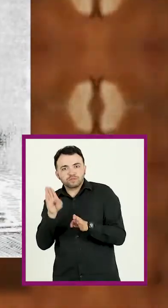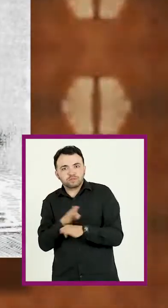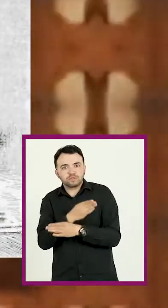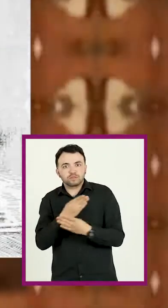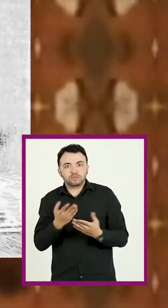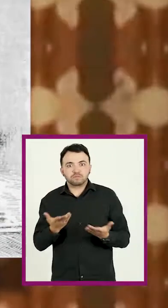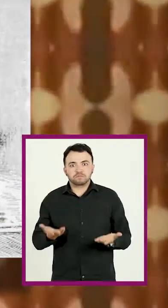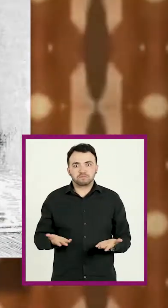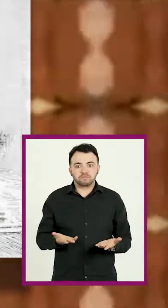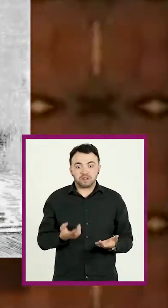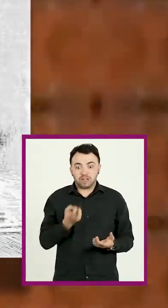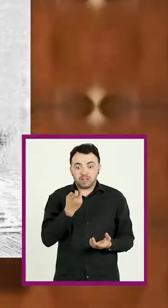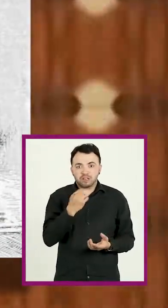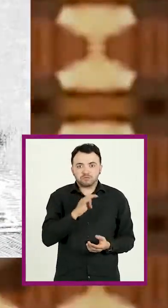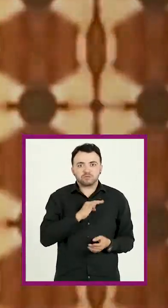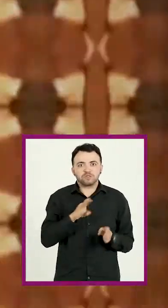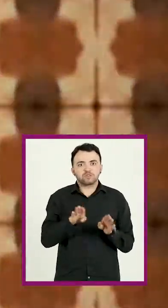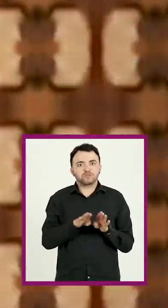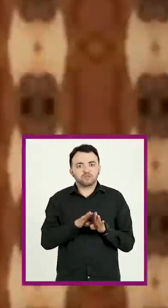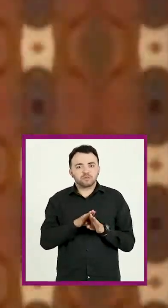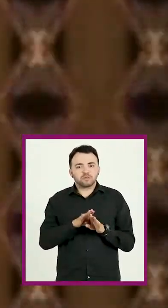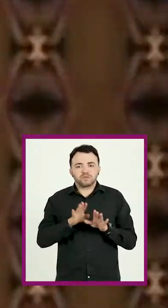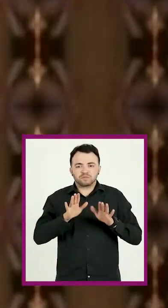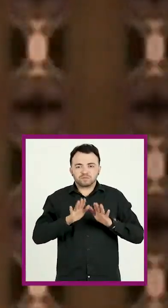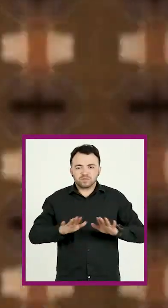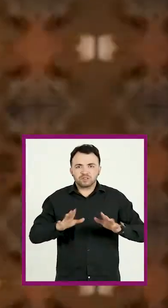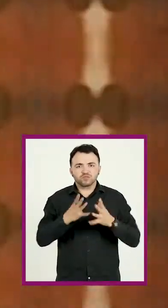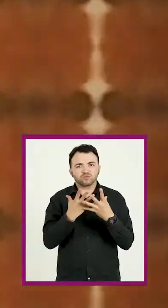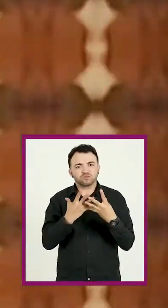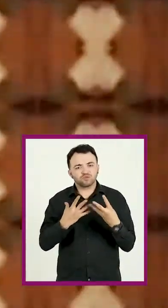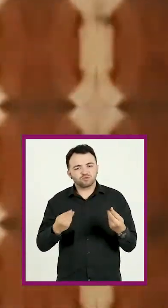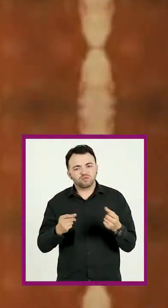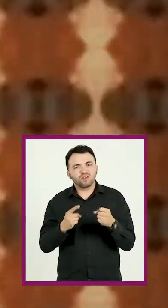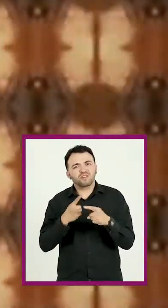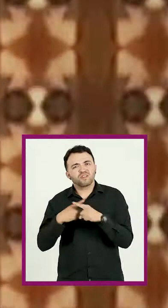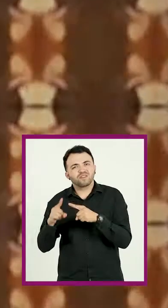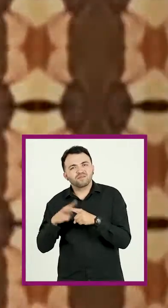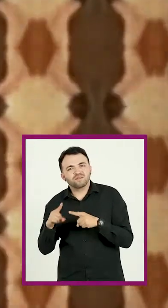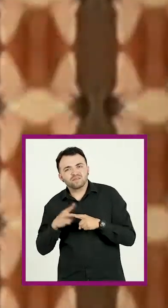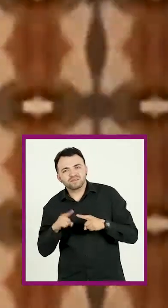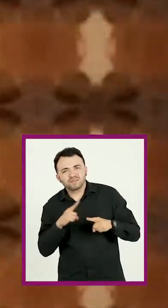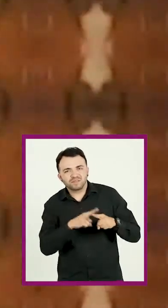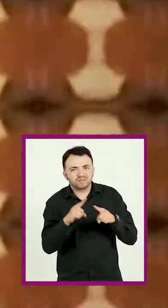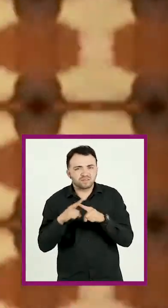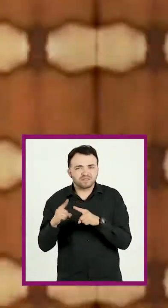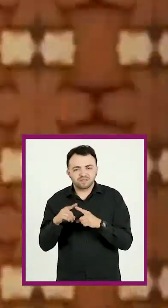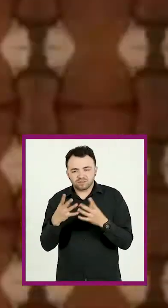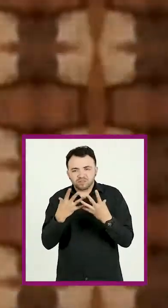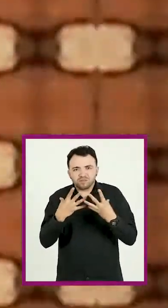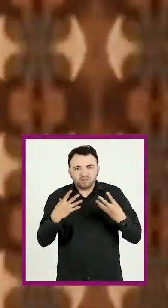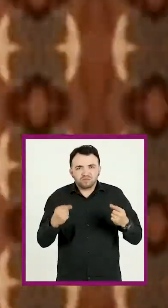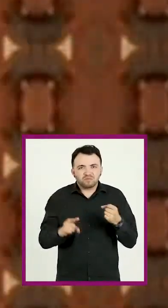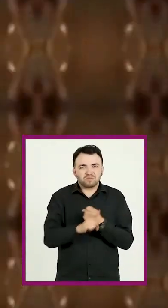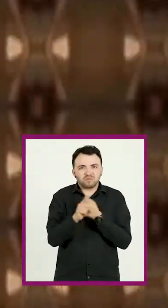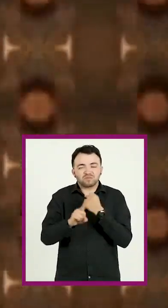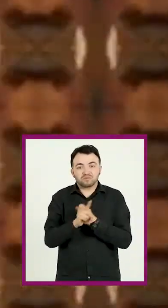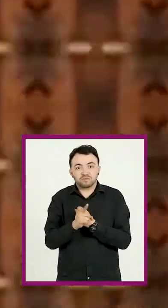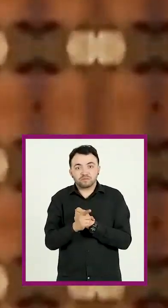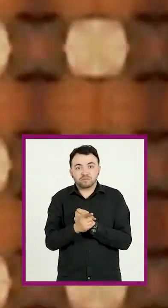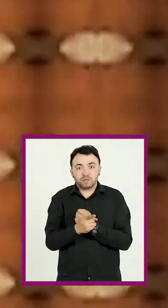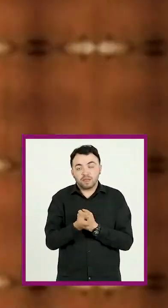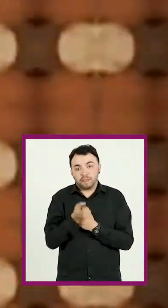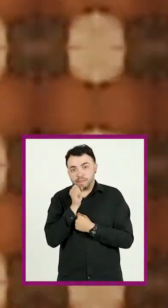conflictos. Asimismo, participan con su canto en los ritos y celebraciones importantes, tales como